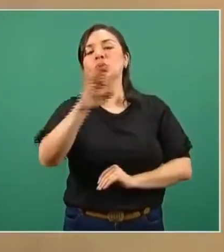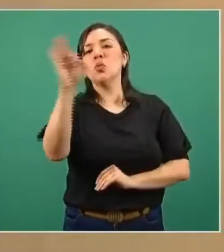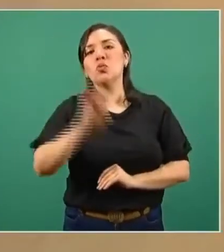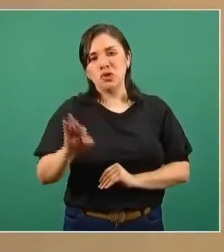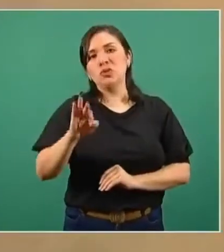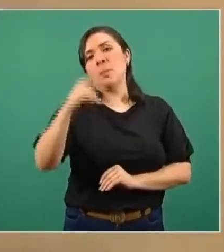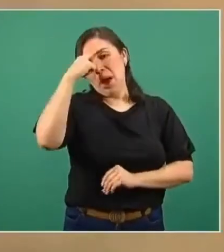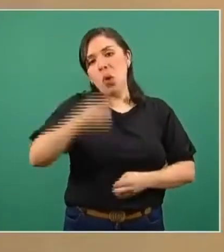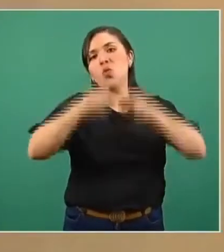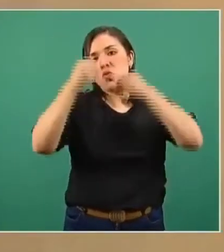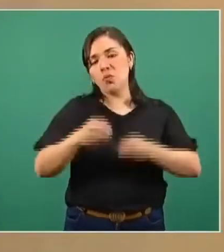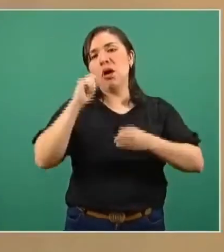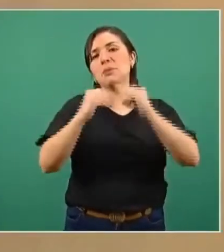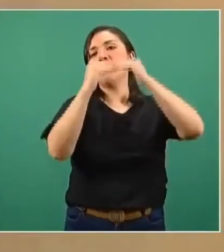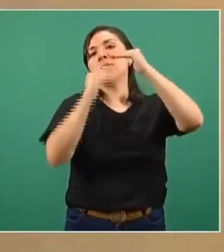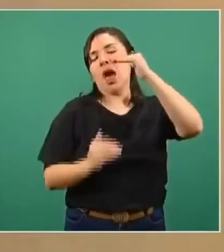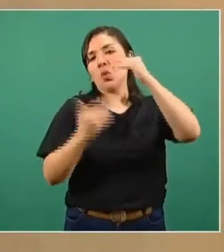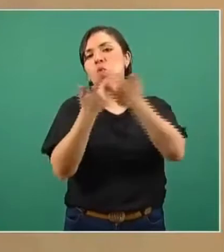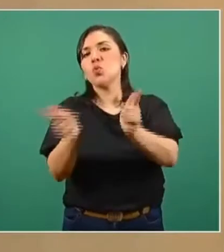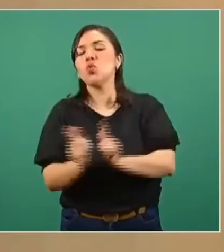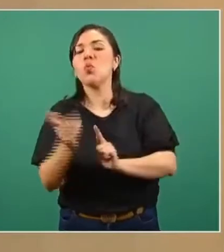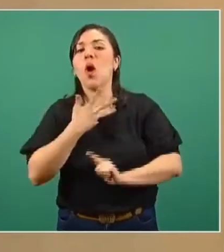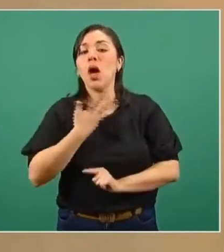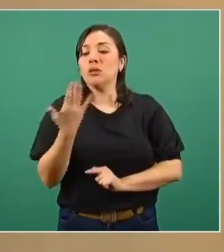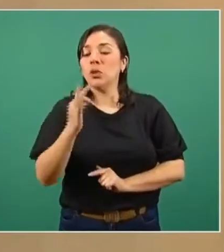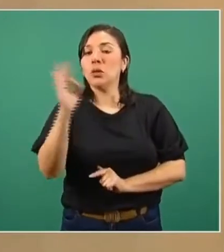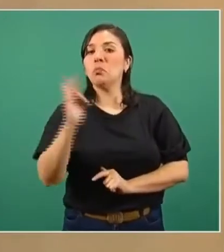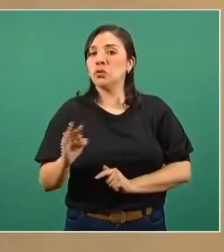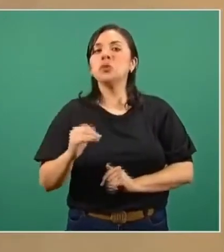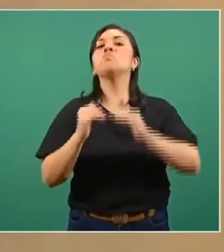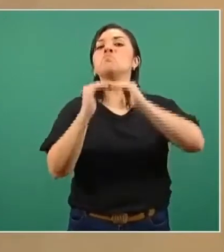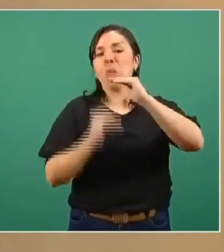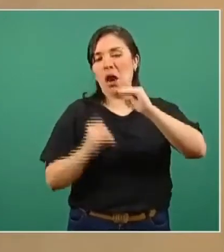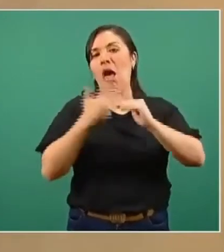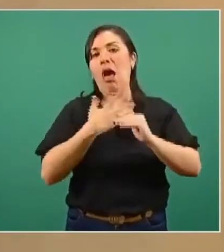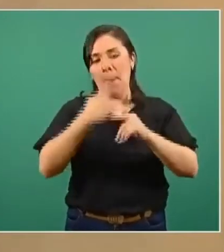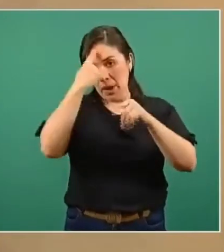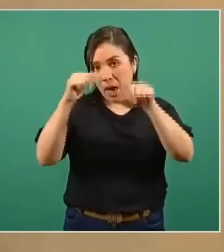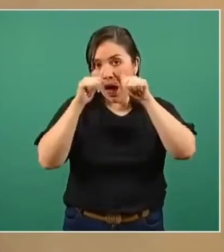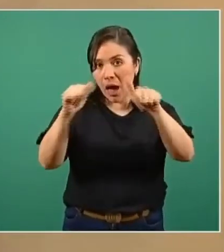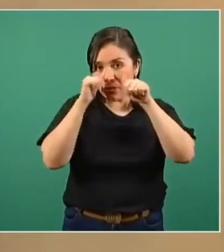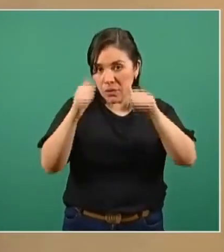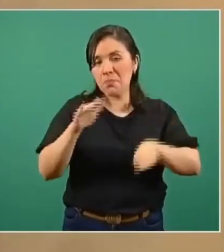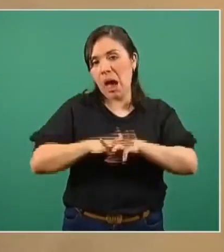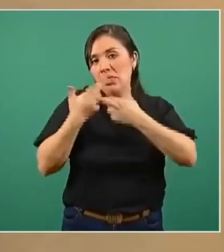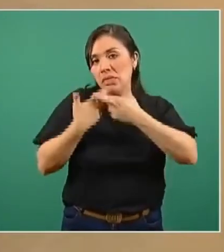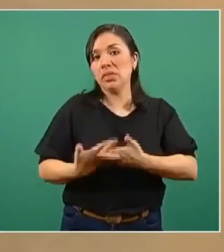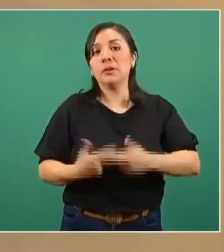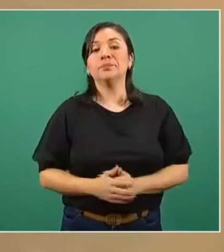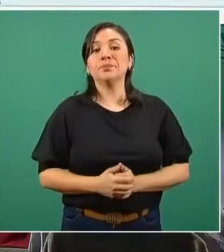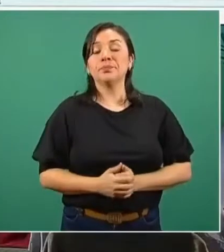48%, baja al grupo de los que tienen menos del 50% de ocupación hospitalaria.